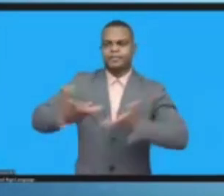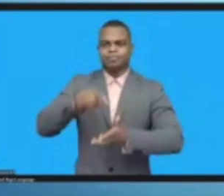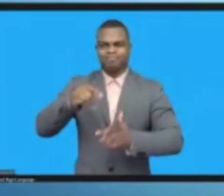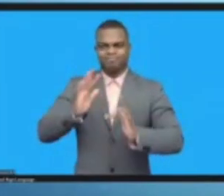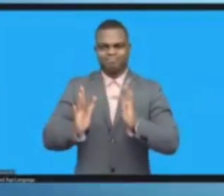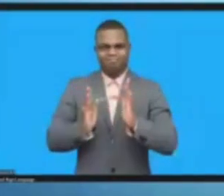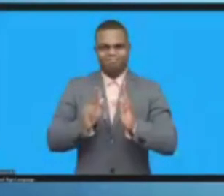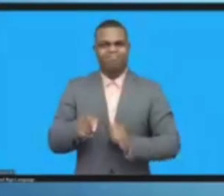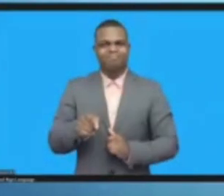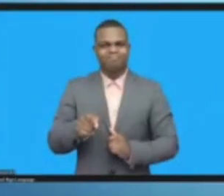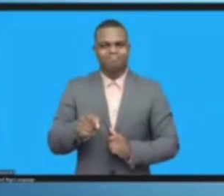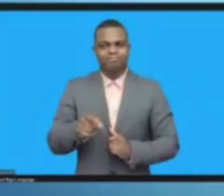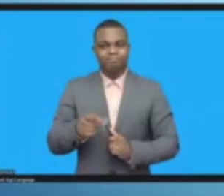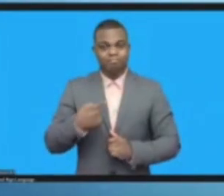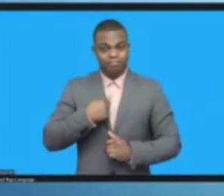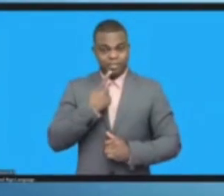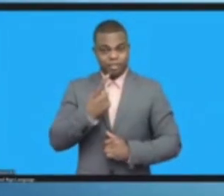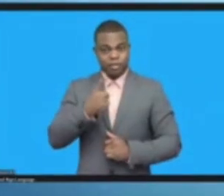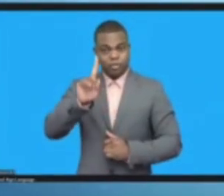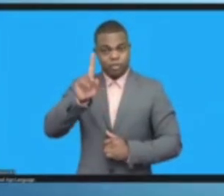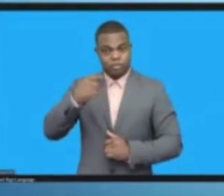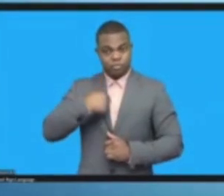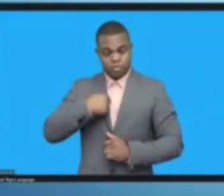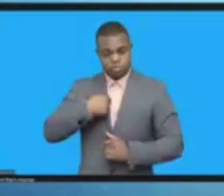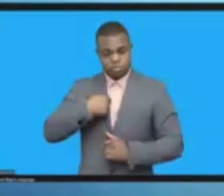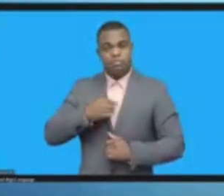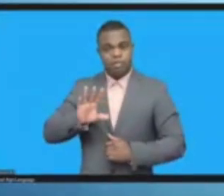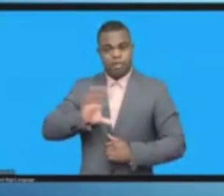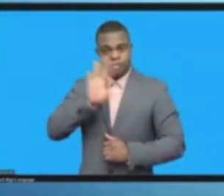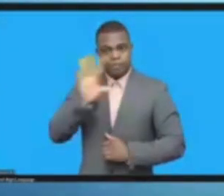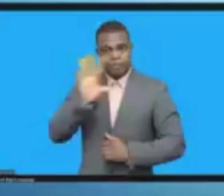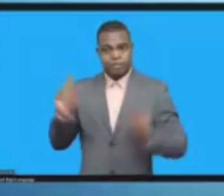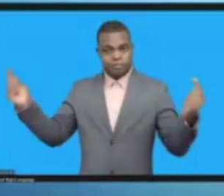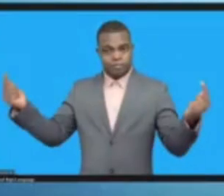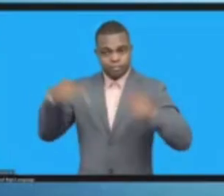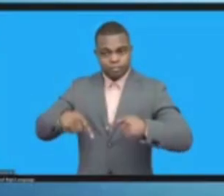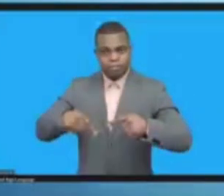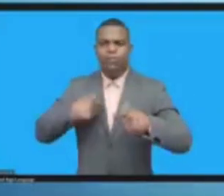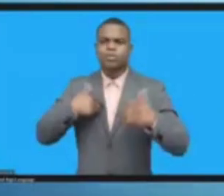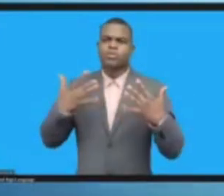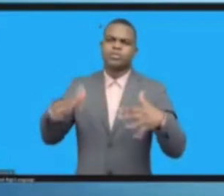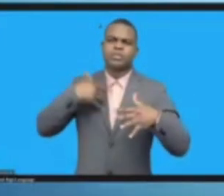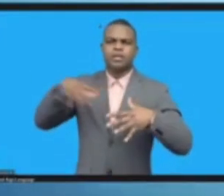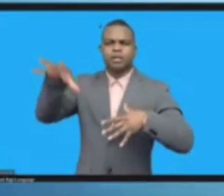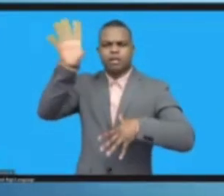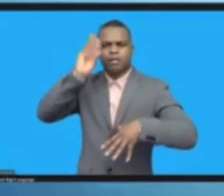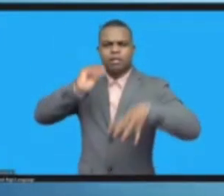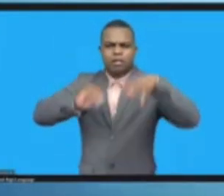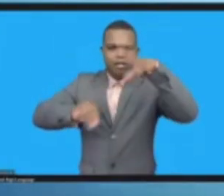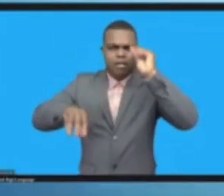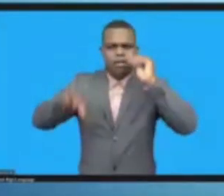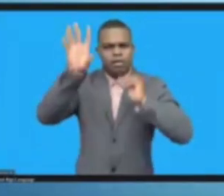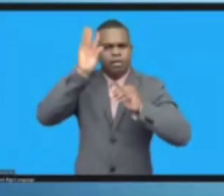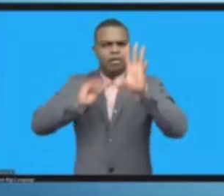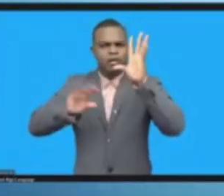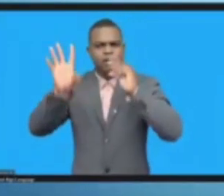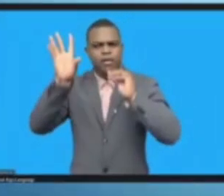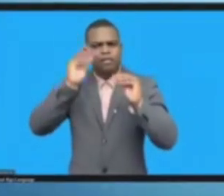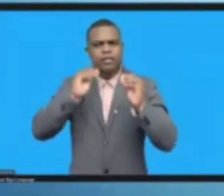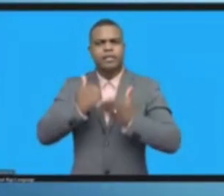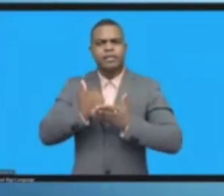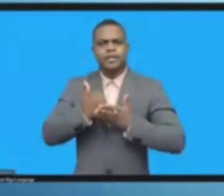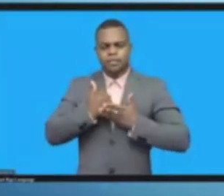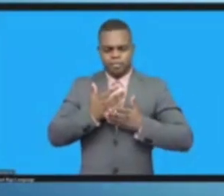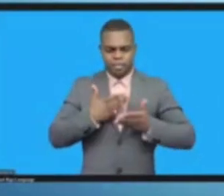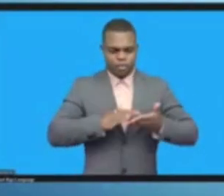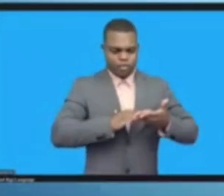que el poder de internet viene proviene de que es un recurso útil único interoperable y recurso